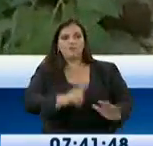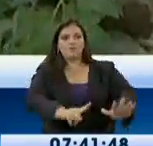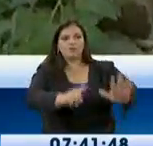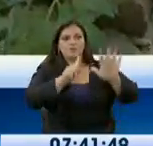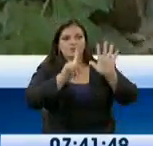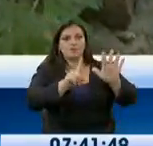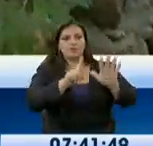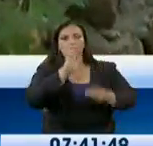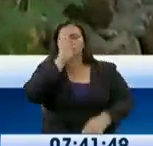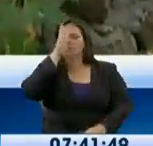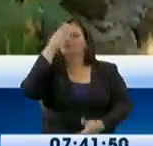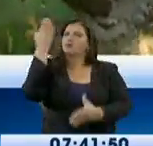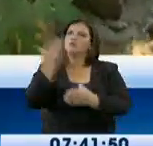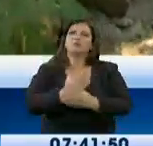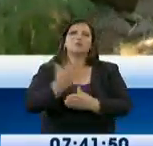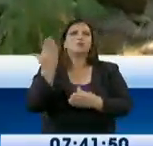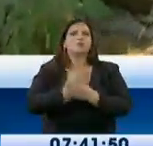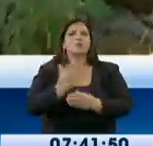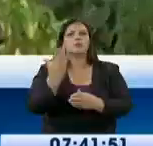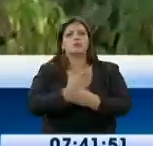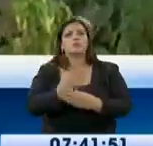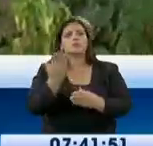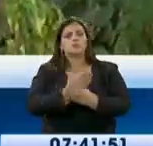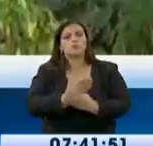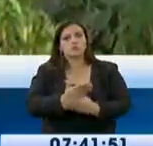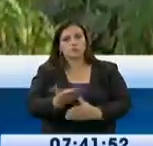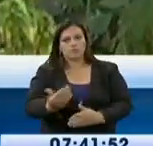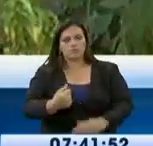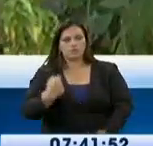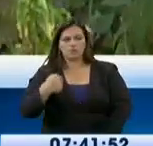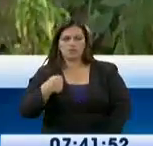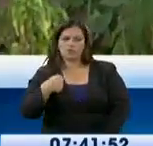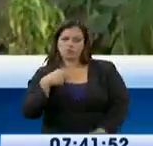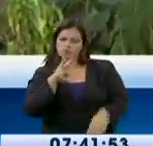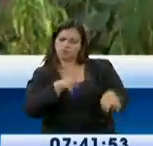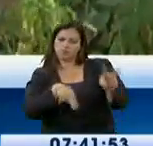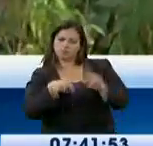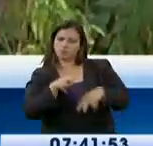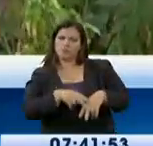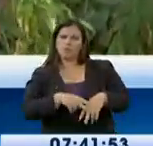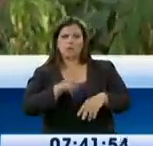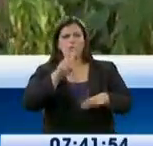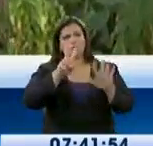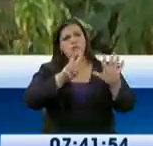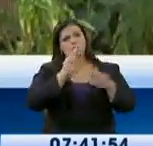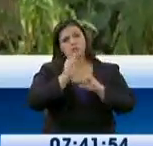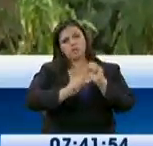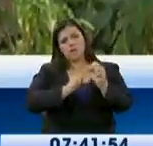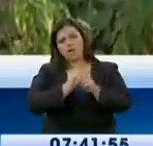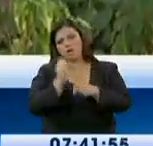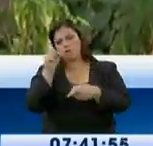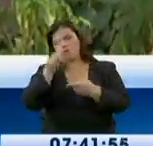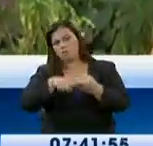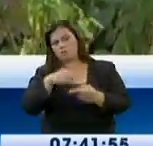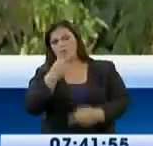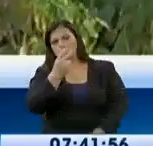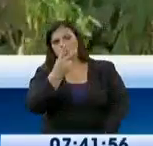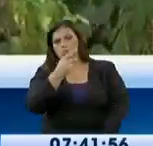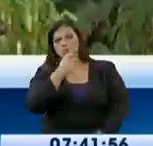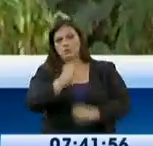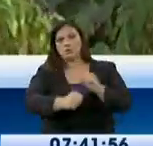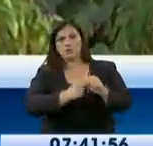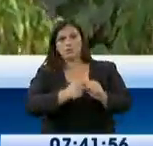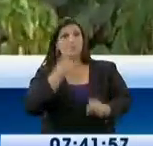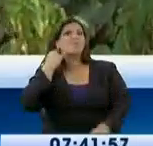molestan siempre y cuando aquí a la comunidad. Yo le pongo niños de 7 hasta 12 años, porque la niña más